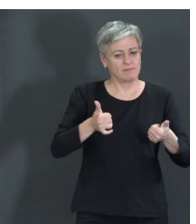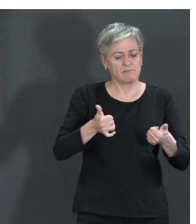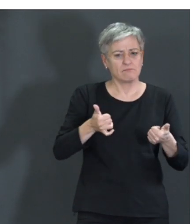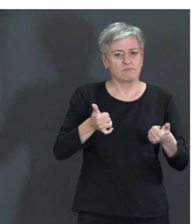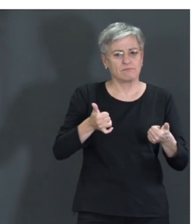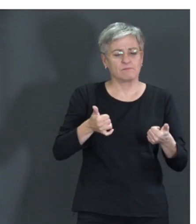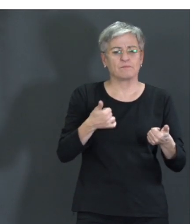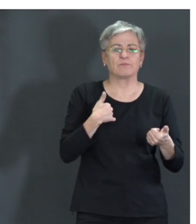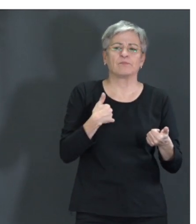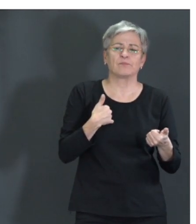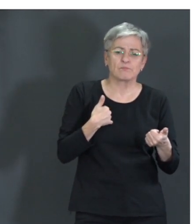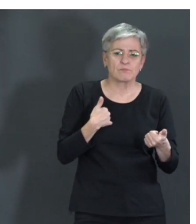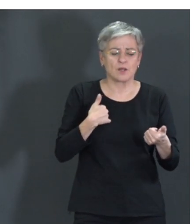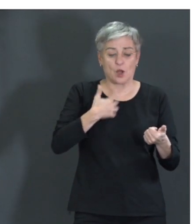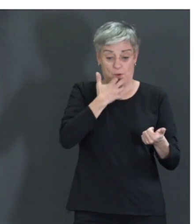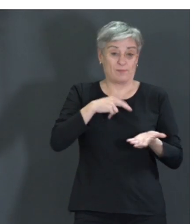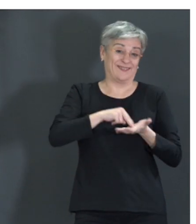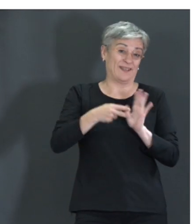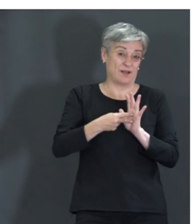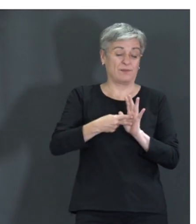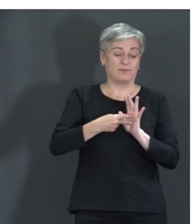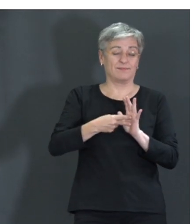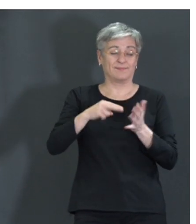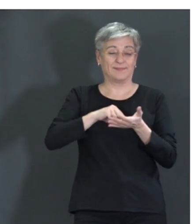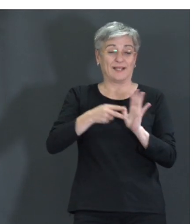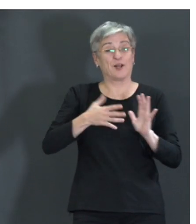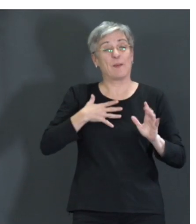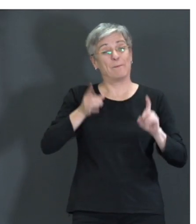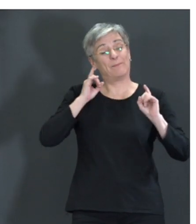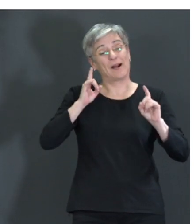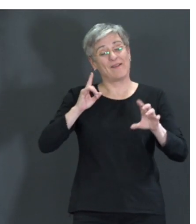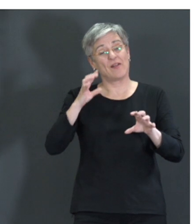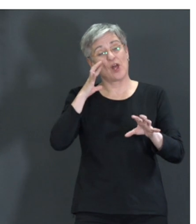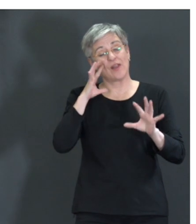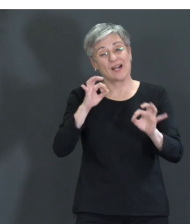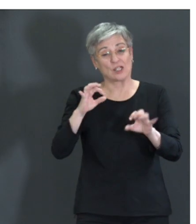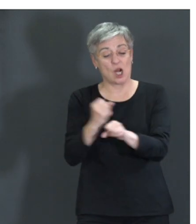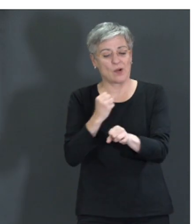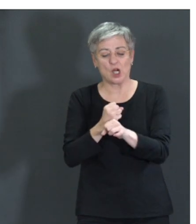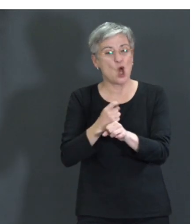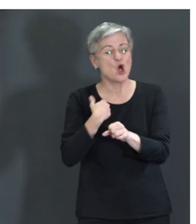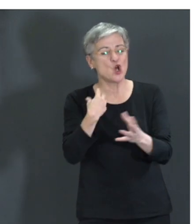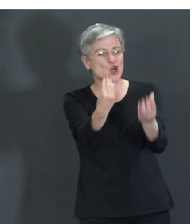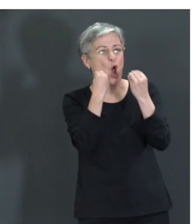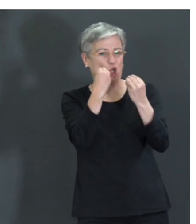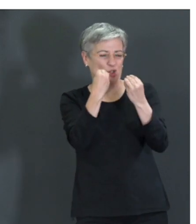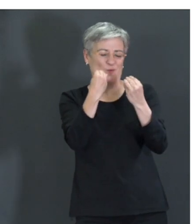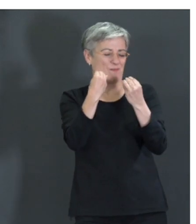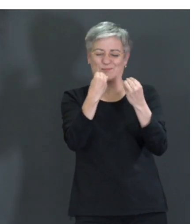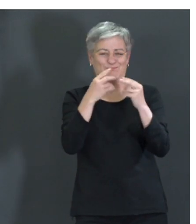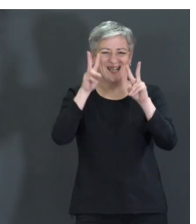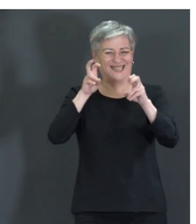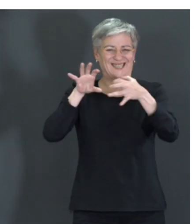que, tengo que decir, yo como técnica de prevención de riesgos laborales que soy, no nos forman para ello, ¿no?